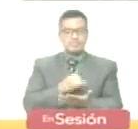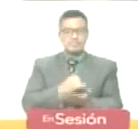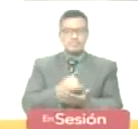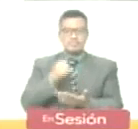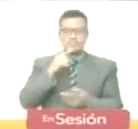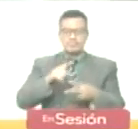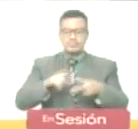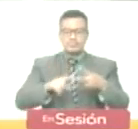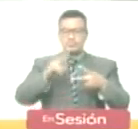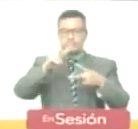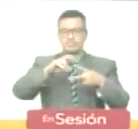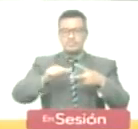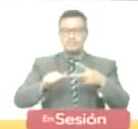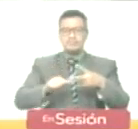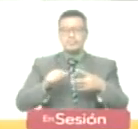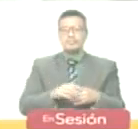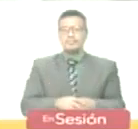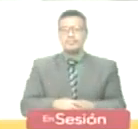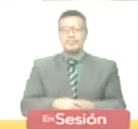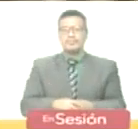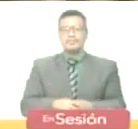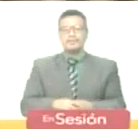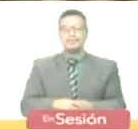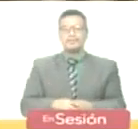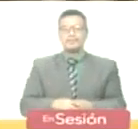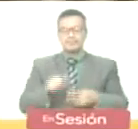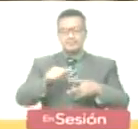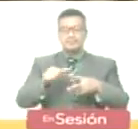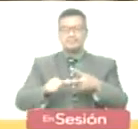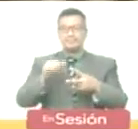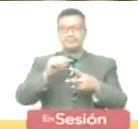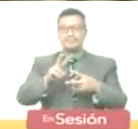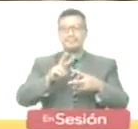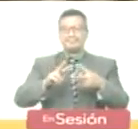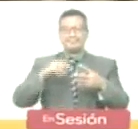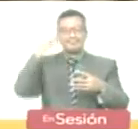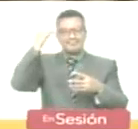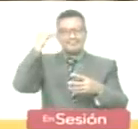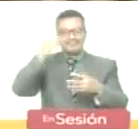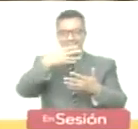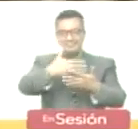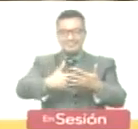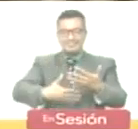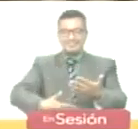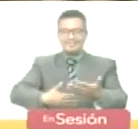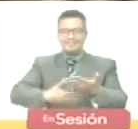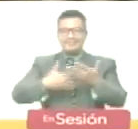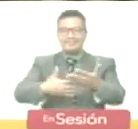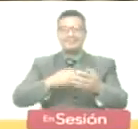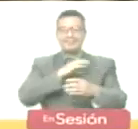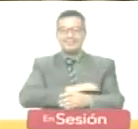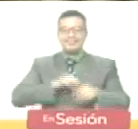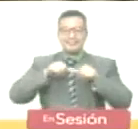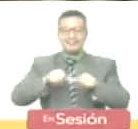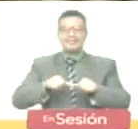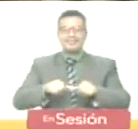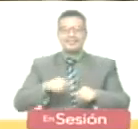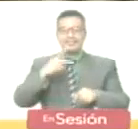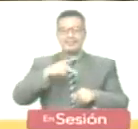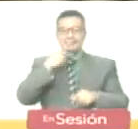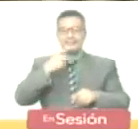Siguiente punto del orden del día. Punto número 2, considerar el informe presentado por la Comisión Permanente de